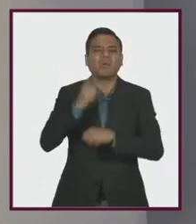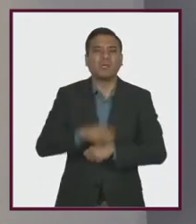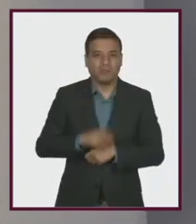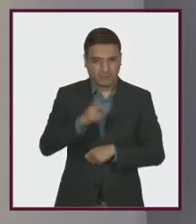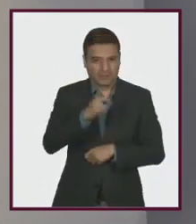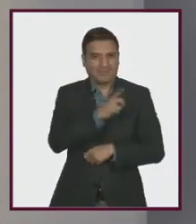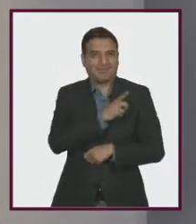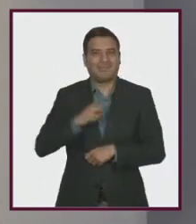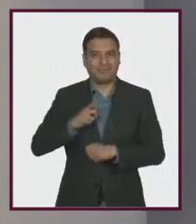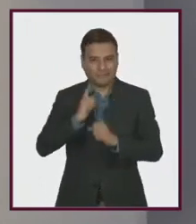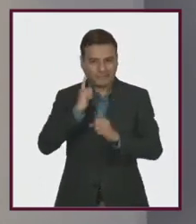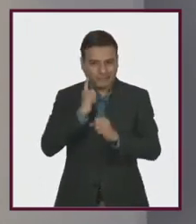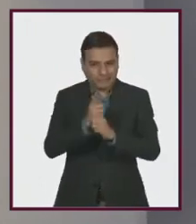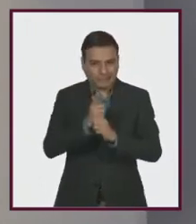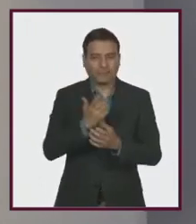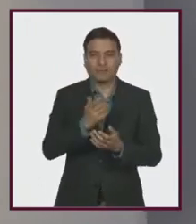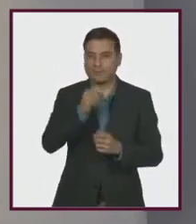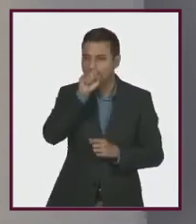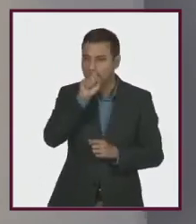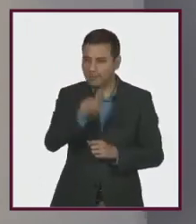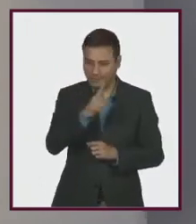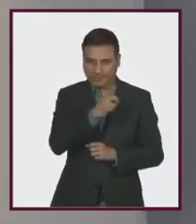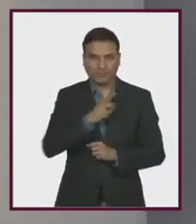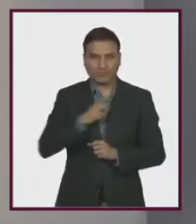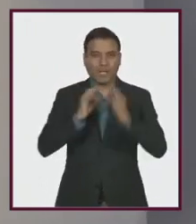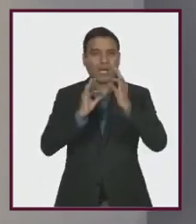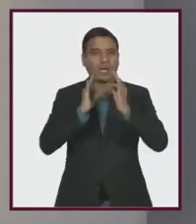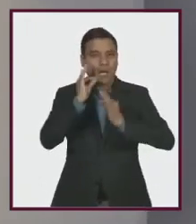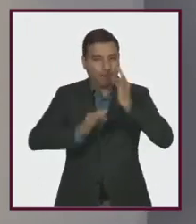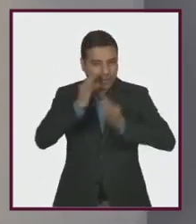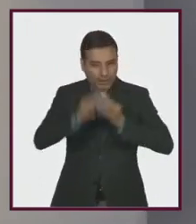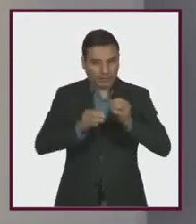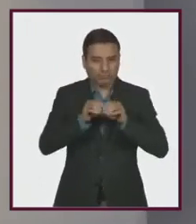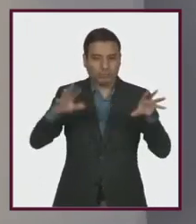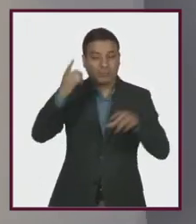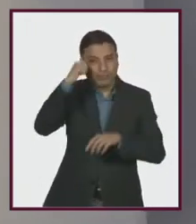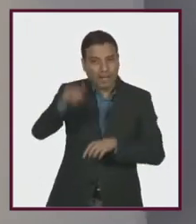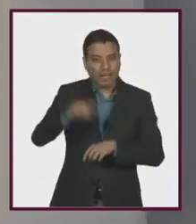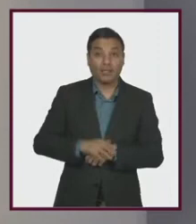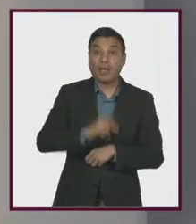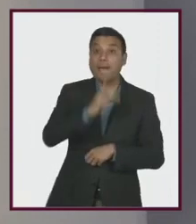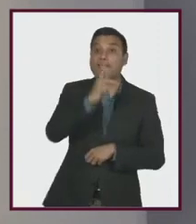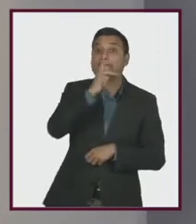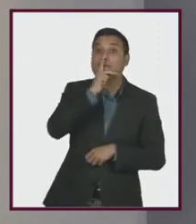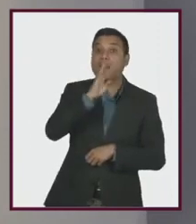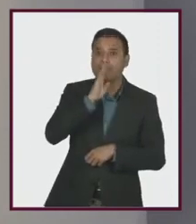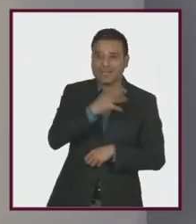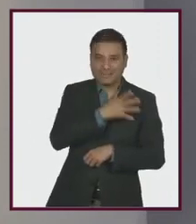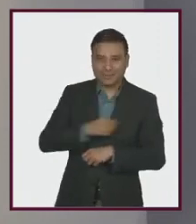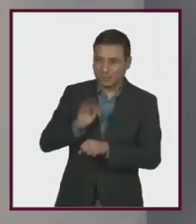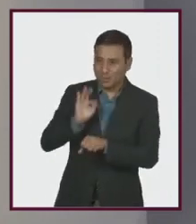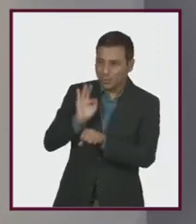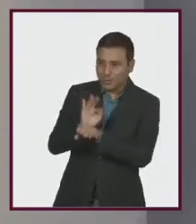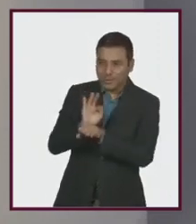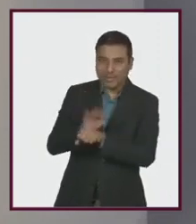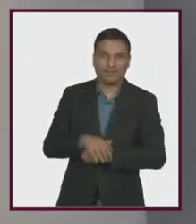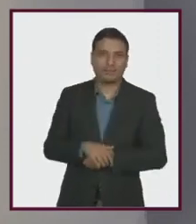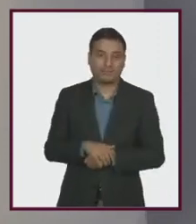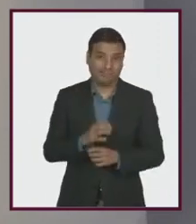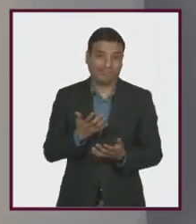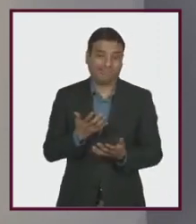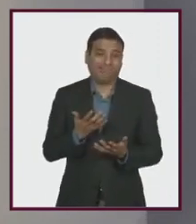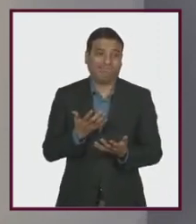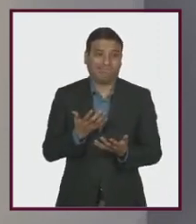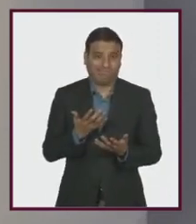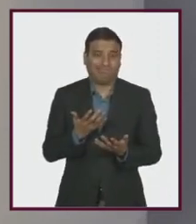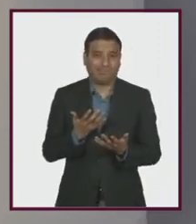los padres también se comprometan con los efectos que tienen las sustancias en sus hijos, porque cuando hablamos de adolescentes, pues lo